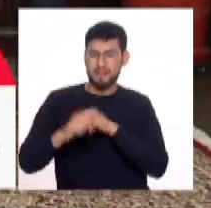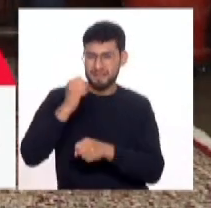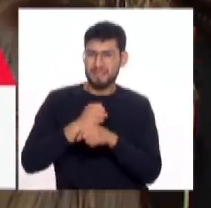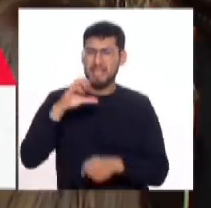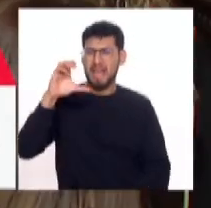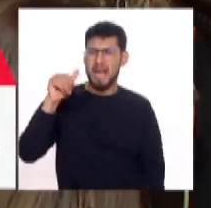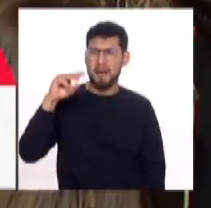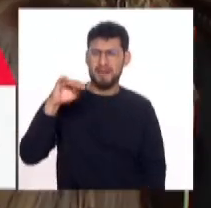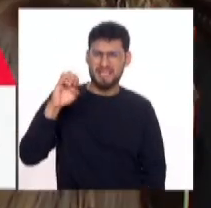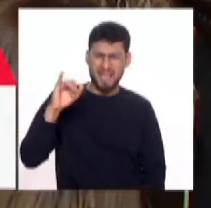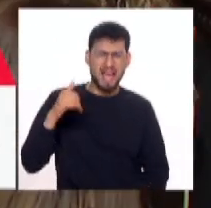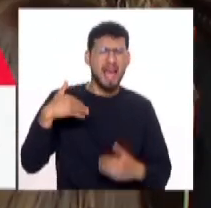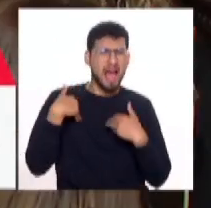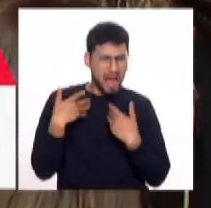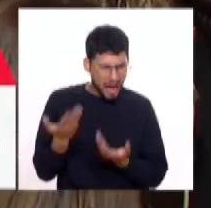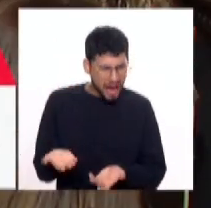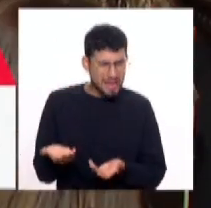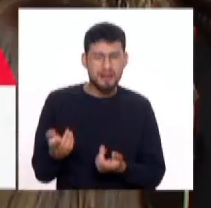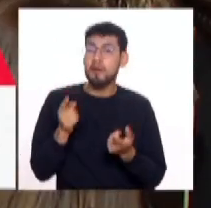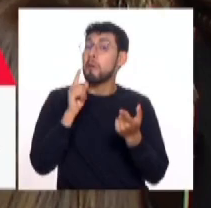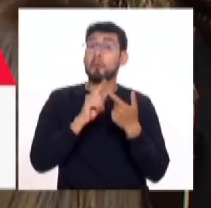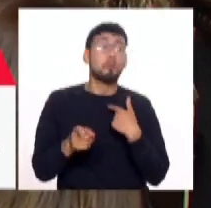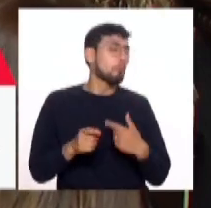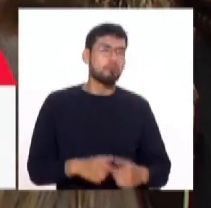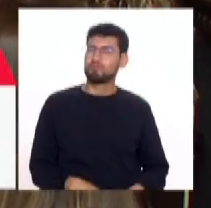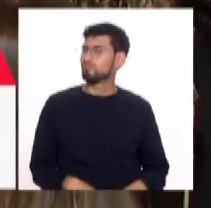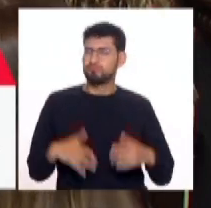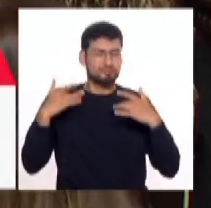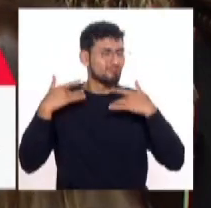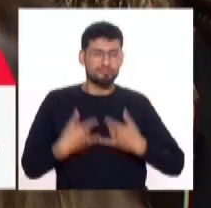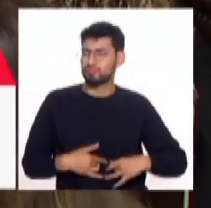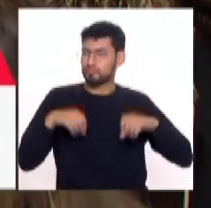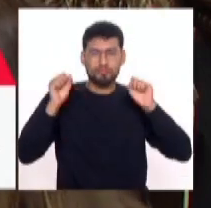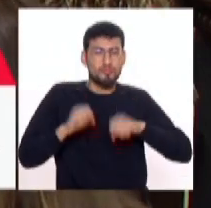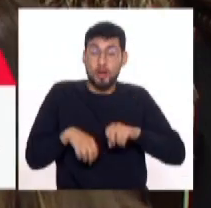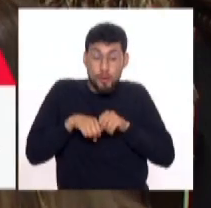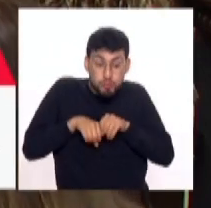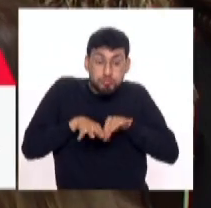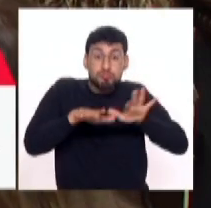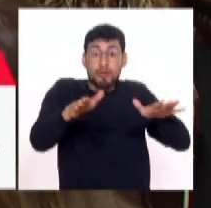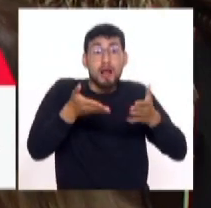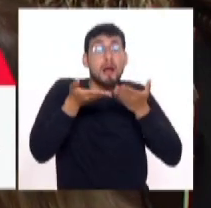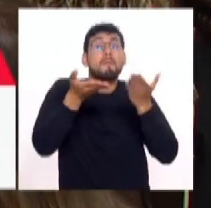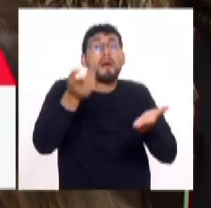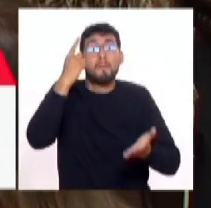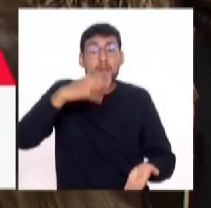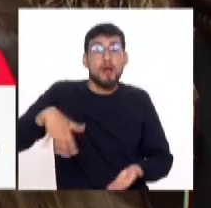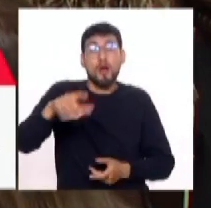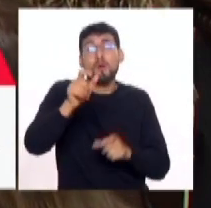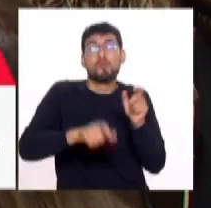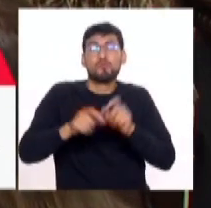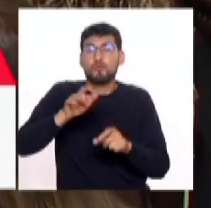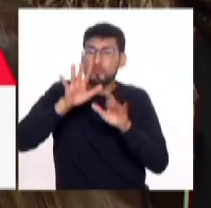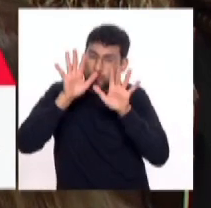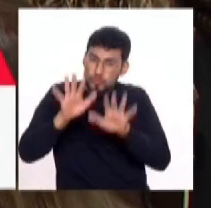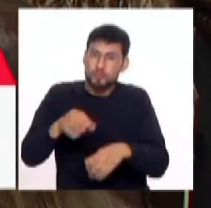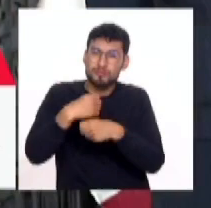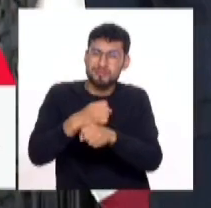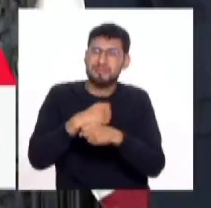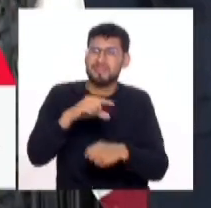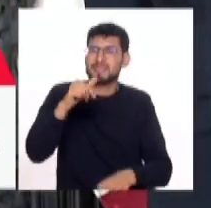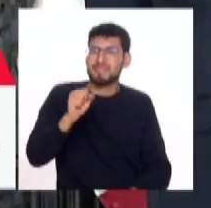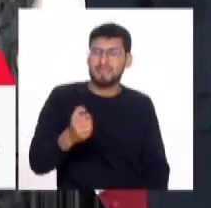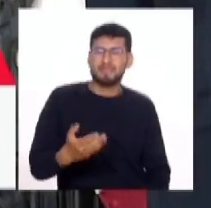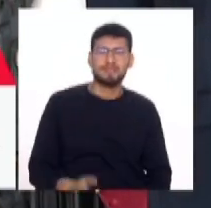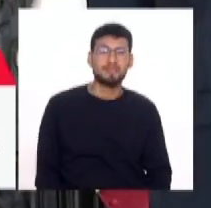Camisea, pero desafortunadamente no se ha podido extender los beneficios del gas a la zona que justamente produce el gas.